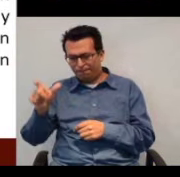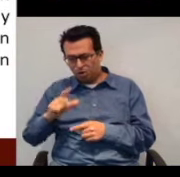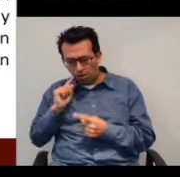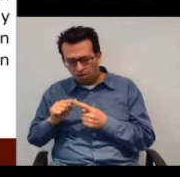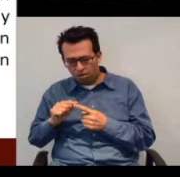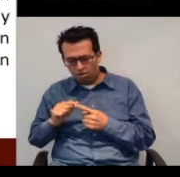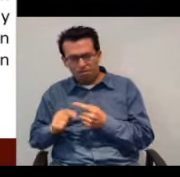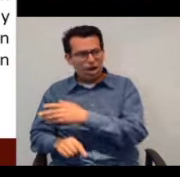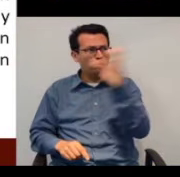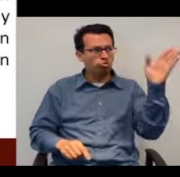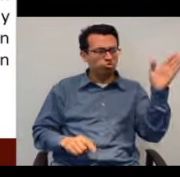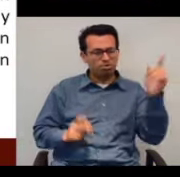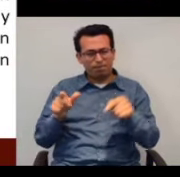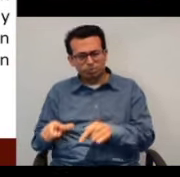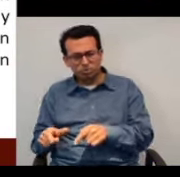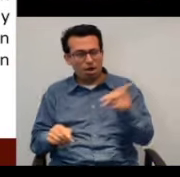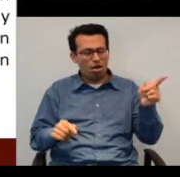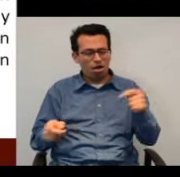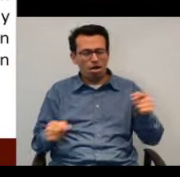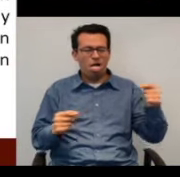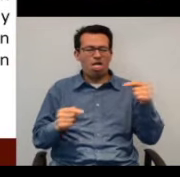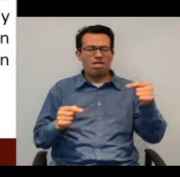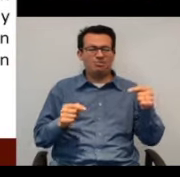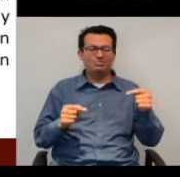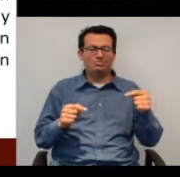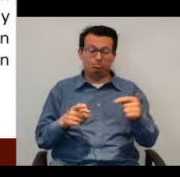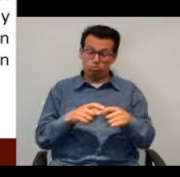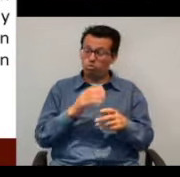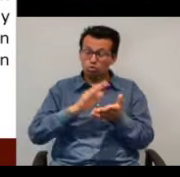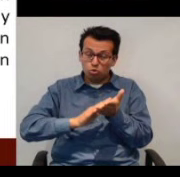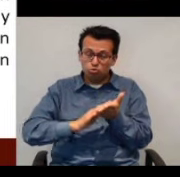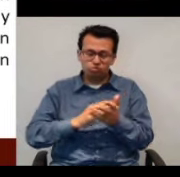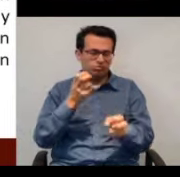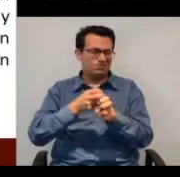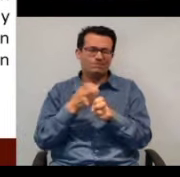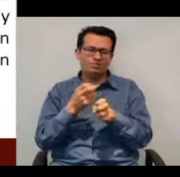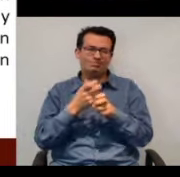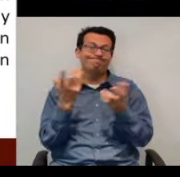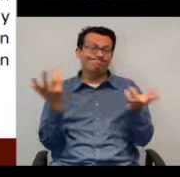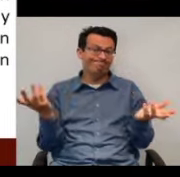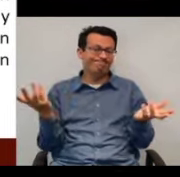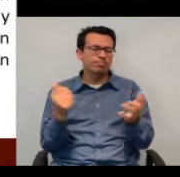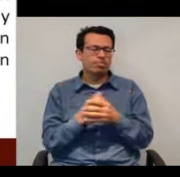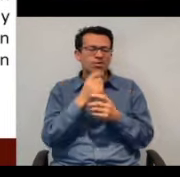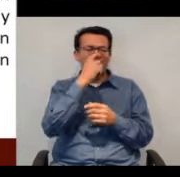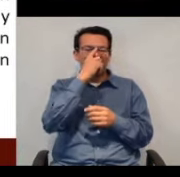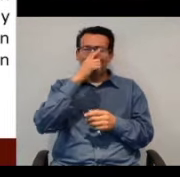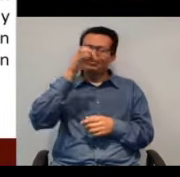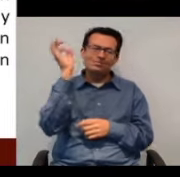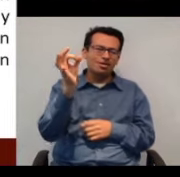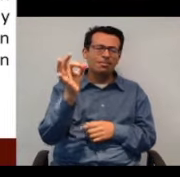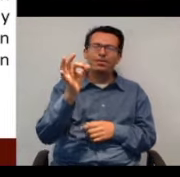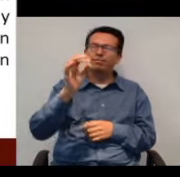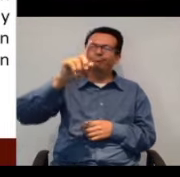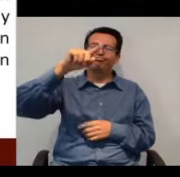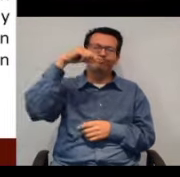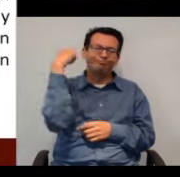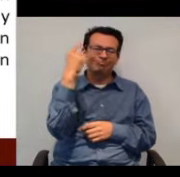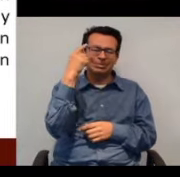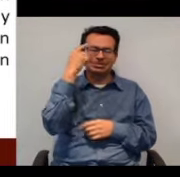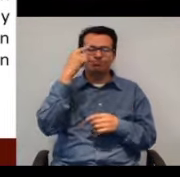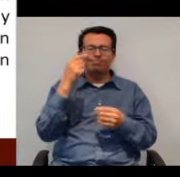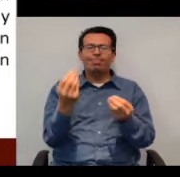solucionar, esa naturaleza donde debemos promover la diversidad al mismo tiempo que entendemos y protegemos las particularidades, siempre va a conducir a